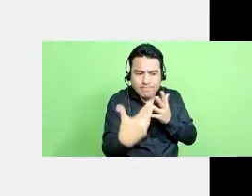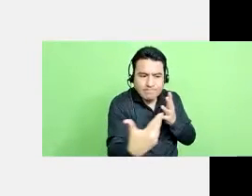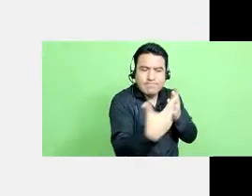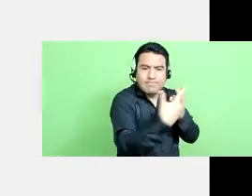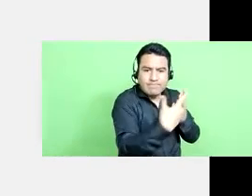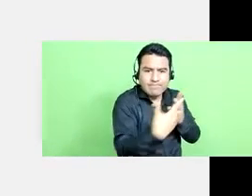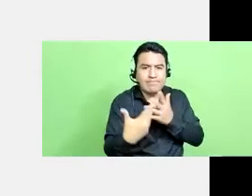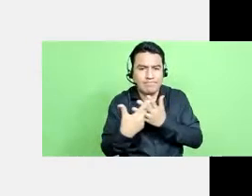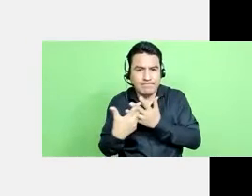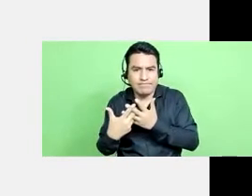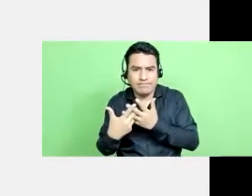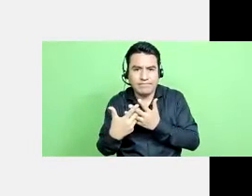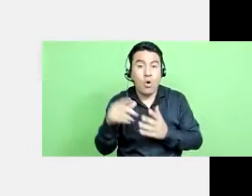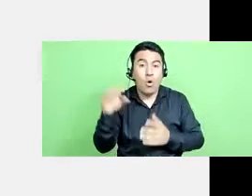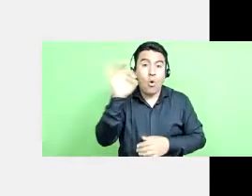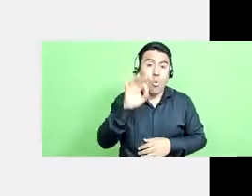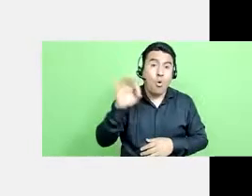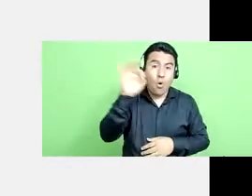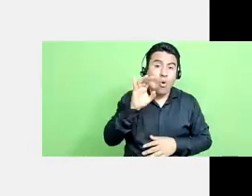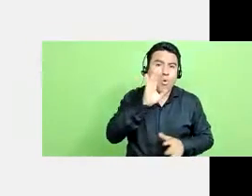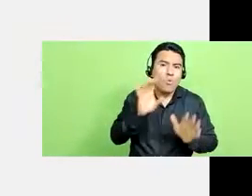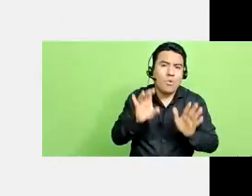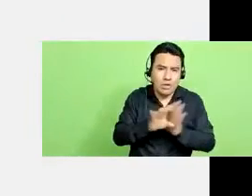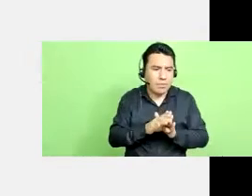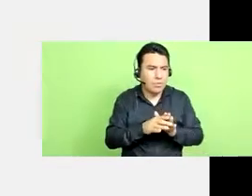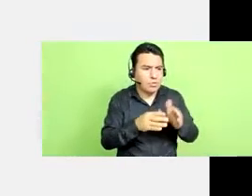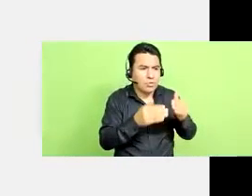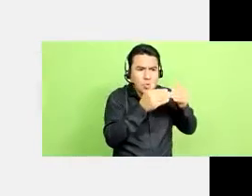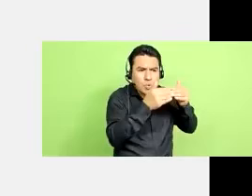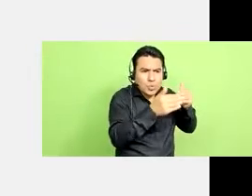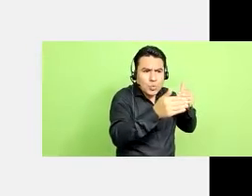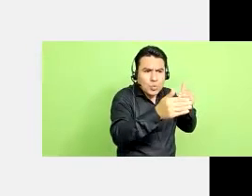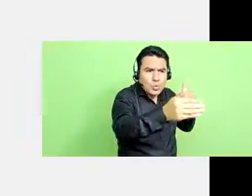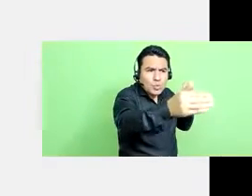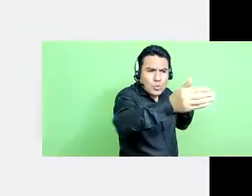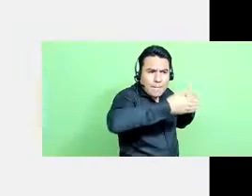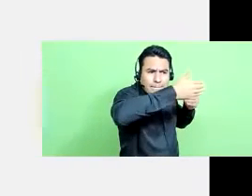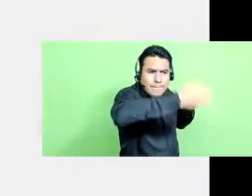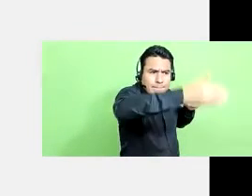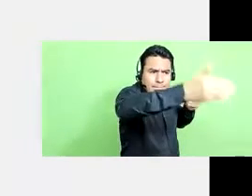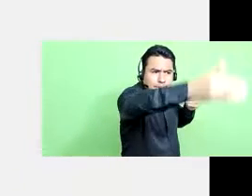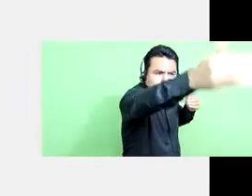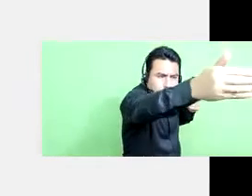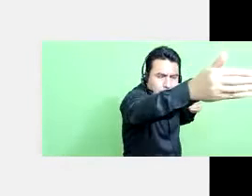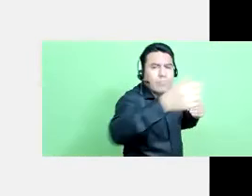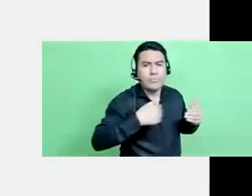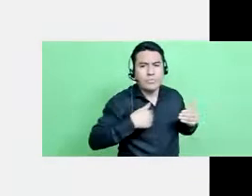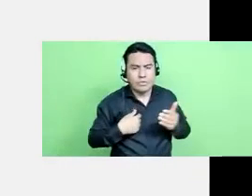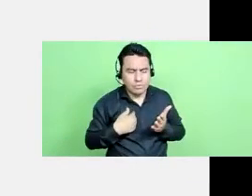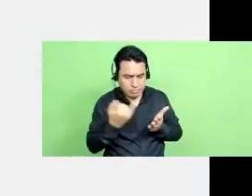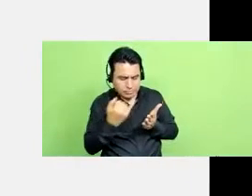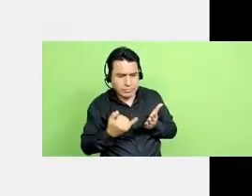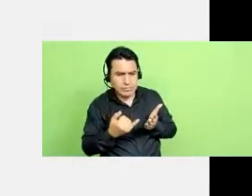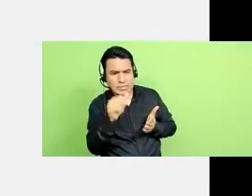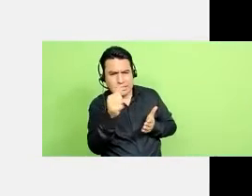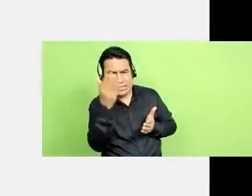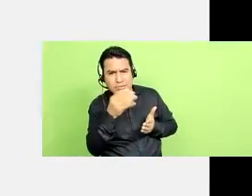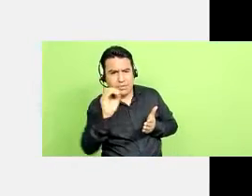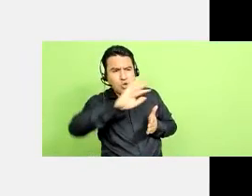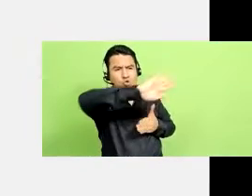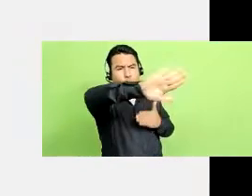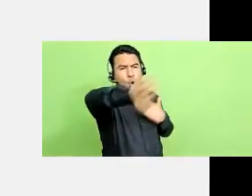cambiar o si están todas de manera continua consecutiva y proceso de a que aplicar el 10 por ciento del total